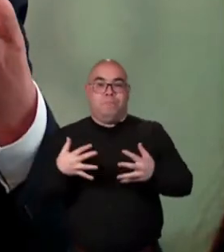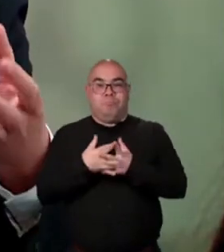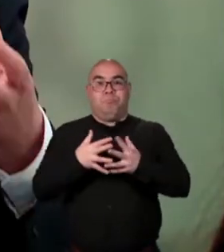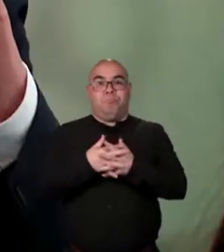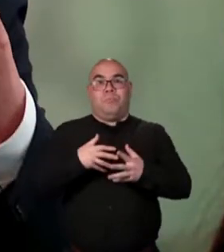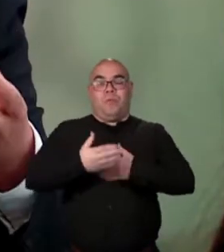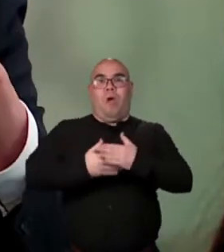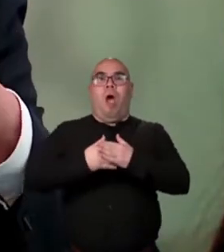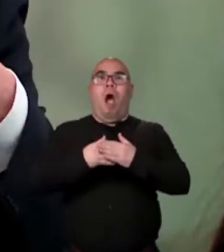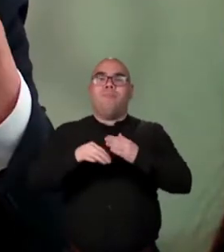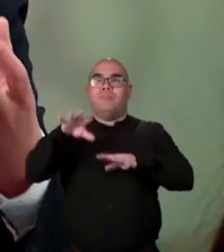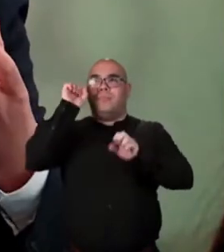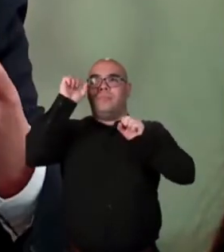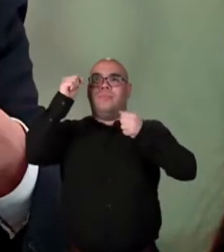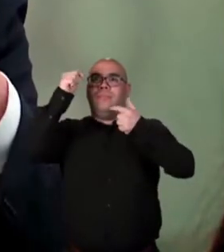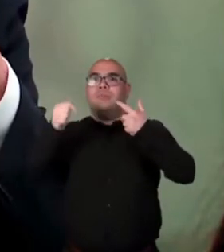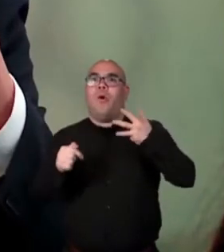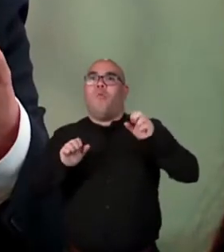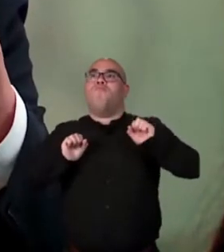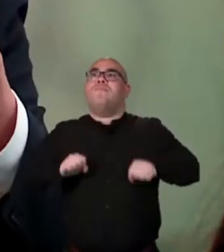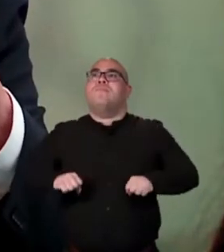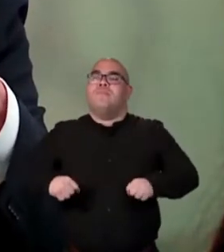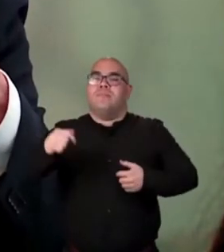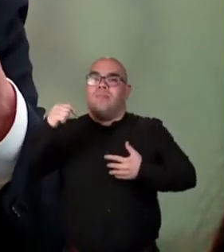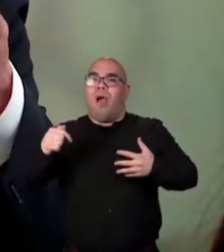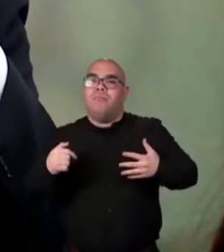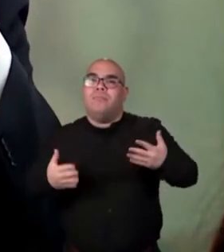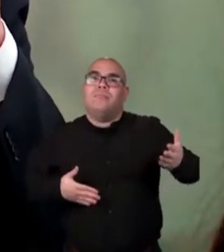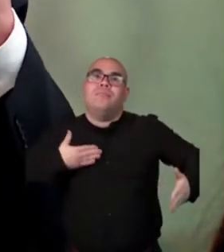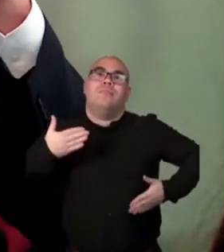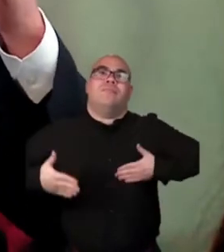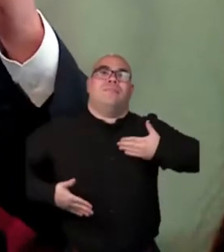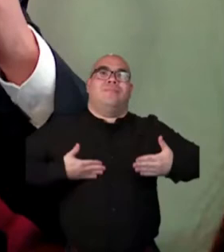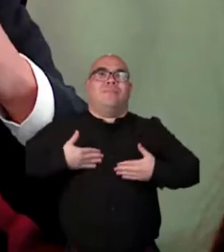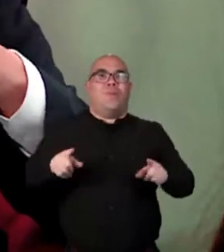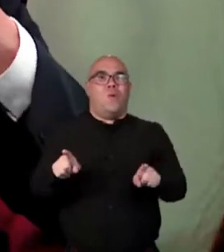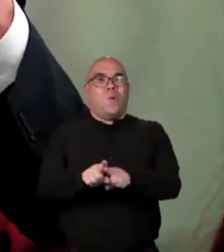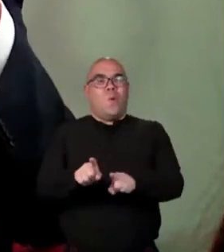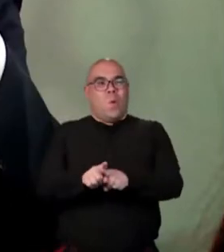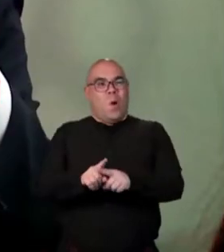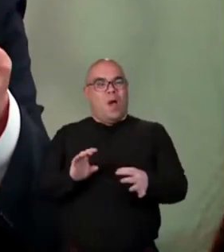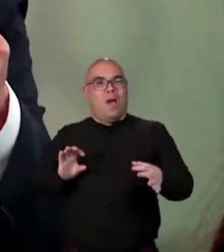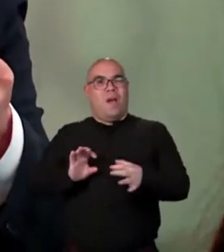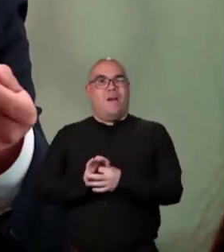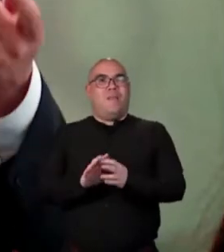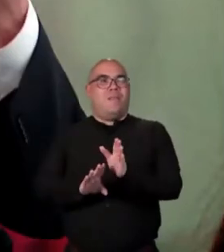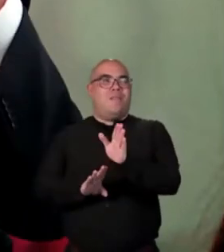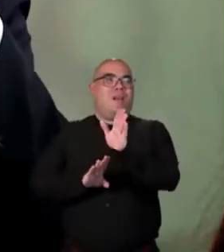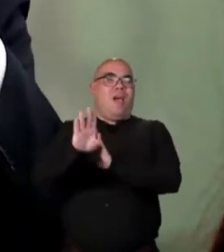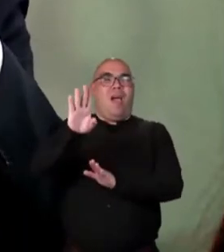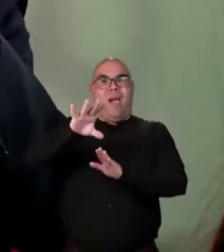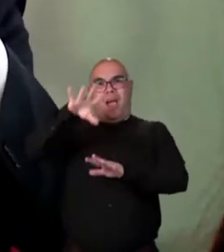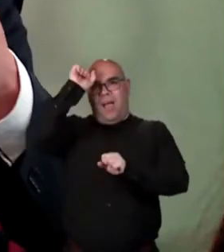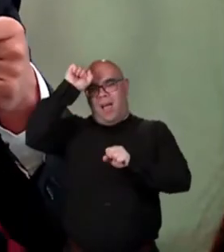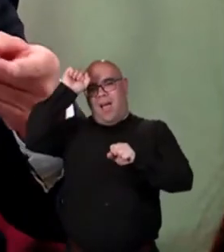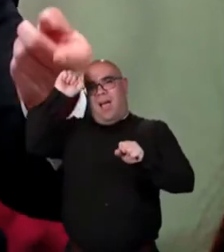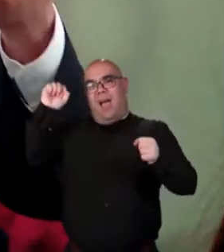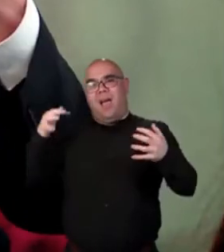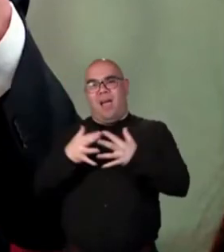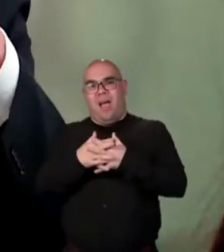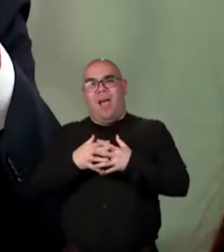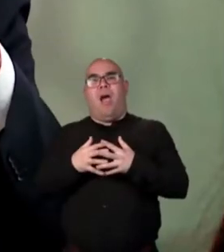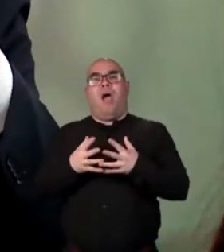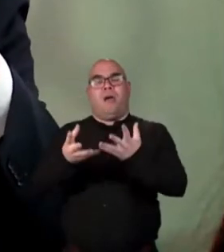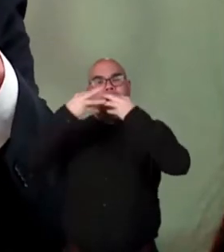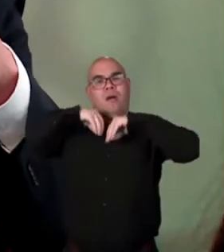articular a los muchachos en una dinámica que les permitiera a ellos tener una dinámica de aprendizaje apropiación de conocimiento de